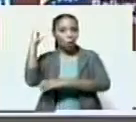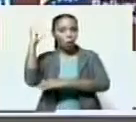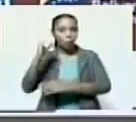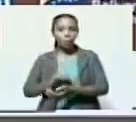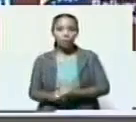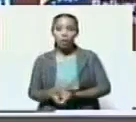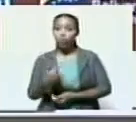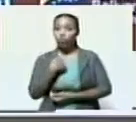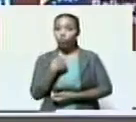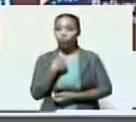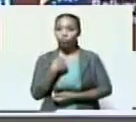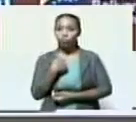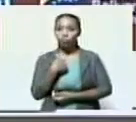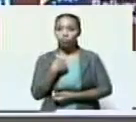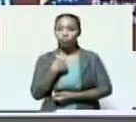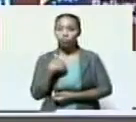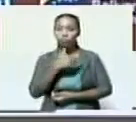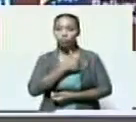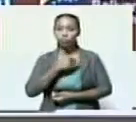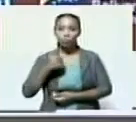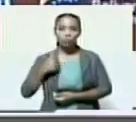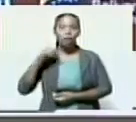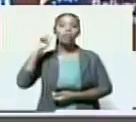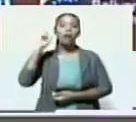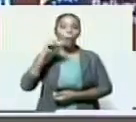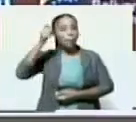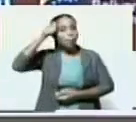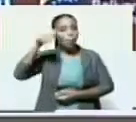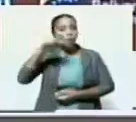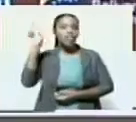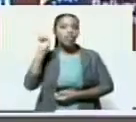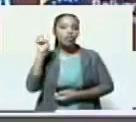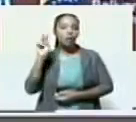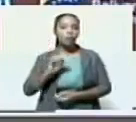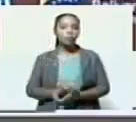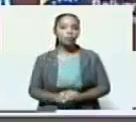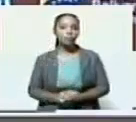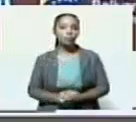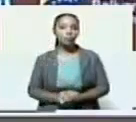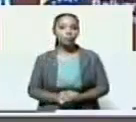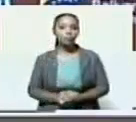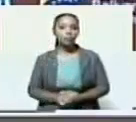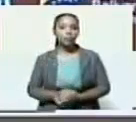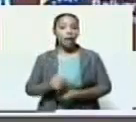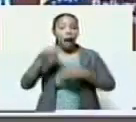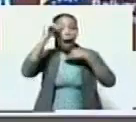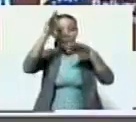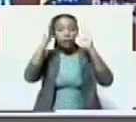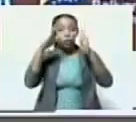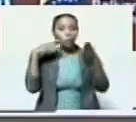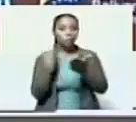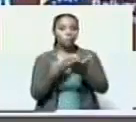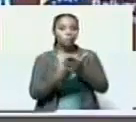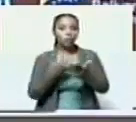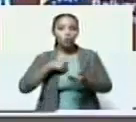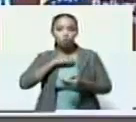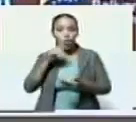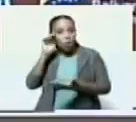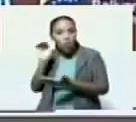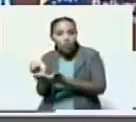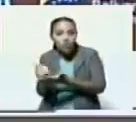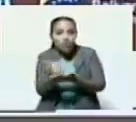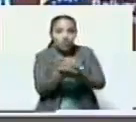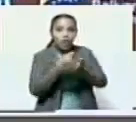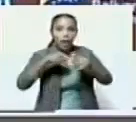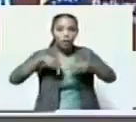Yo quiero también que el pueblo de Venezuela escuche testimonios que hemos recogido en todos estos días